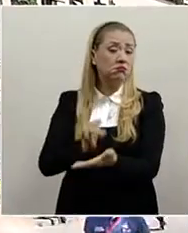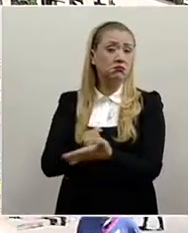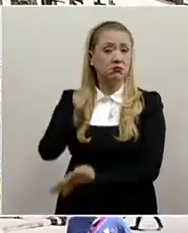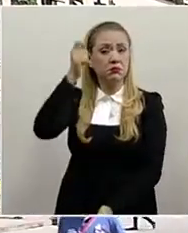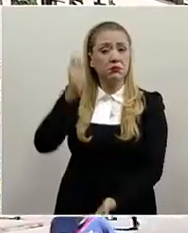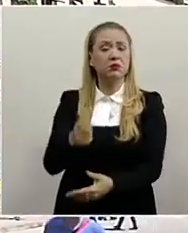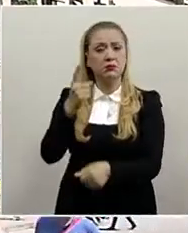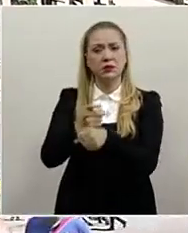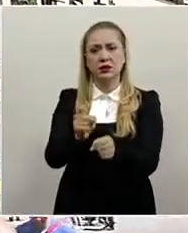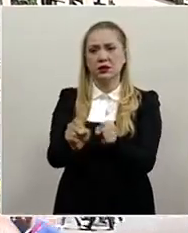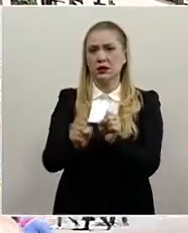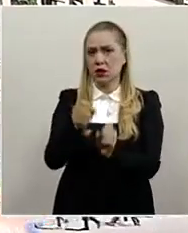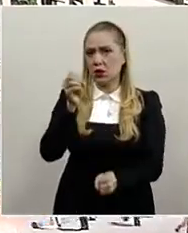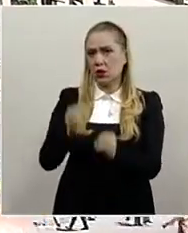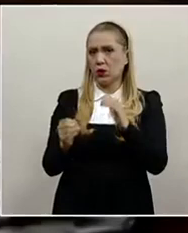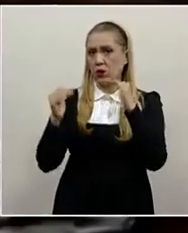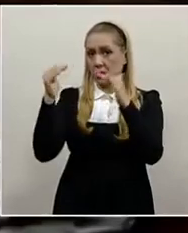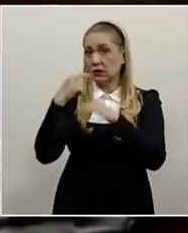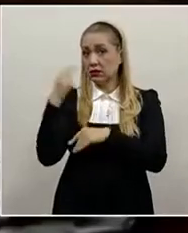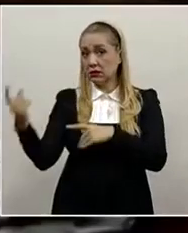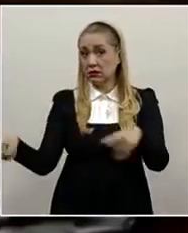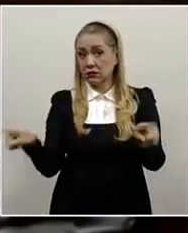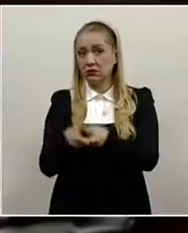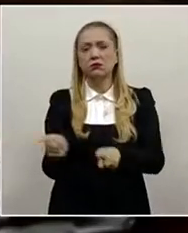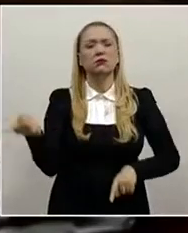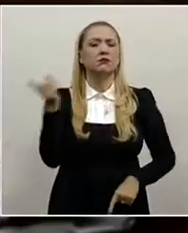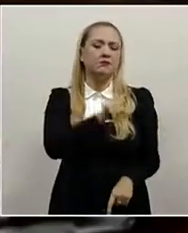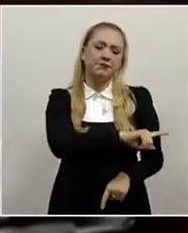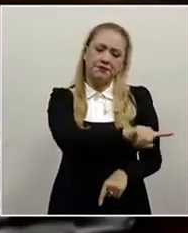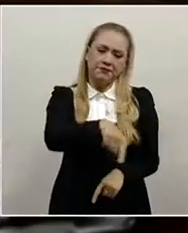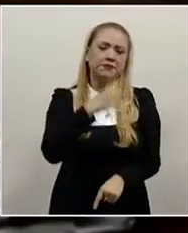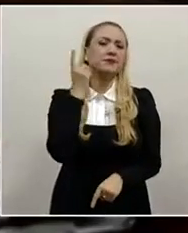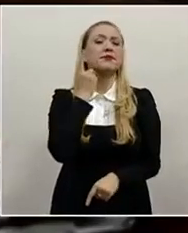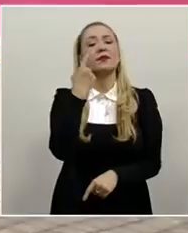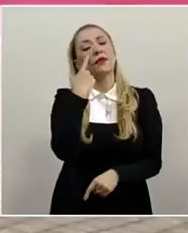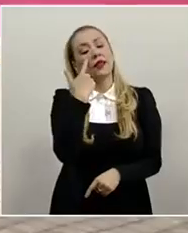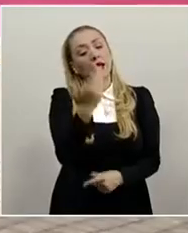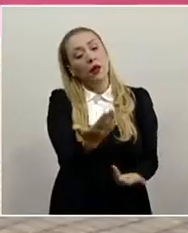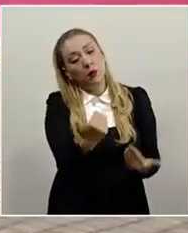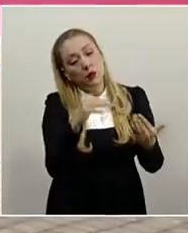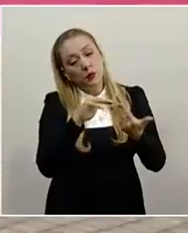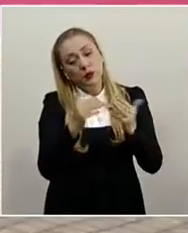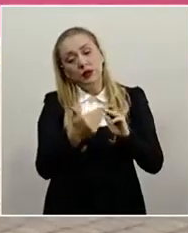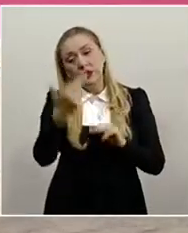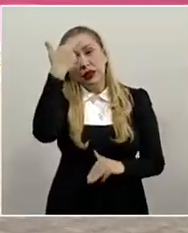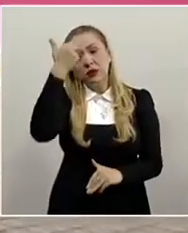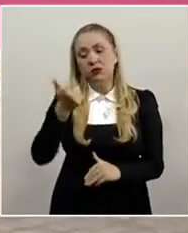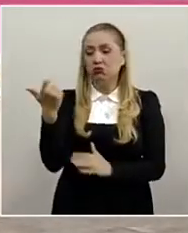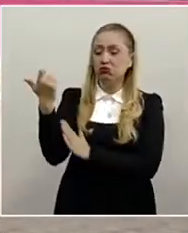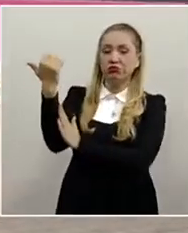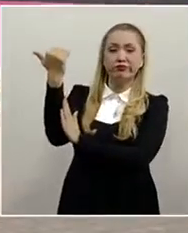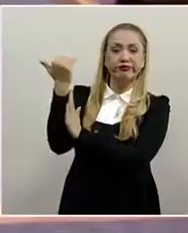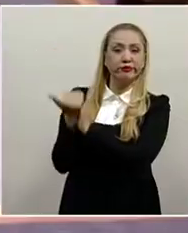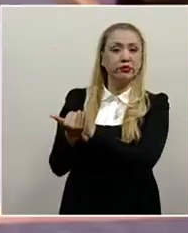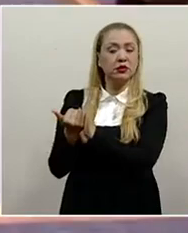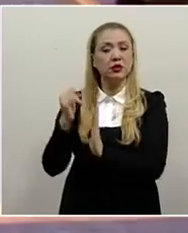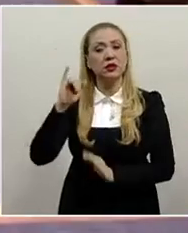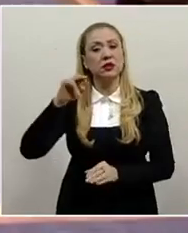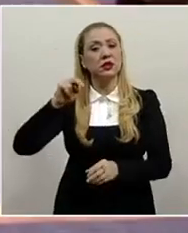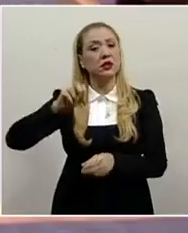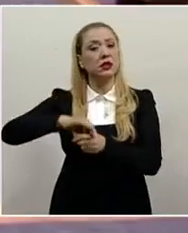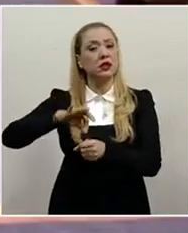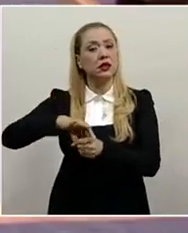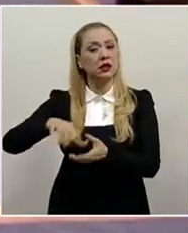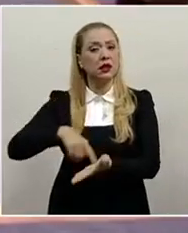por la primera sala de la suprema corte en la que ordenó a los diputados justificar el recorte aplicado al INE o bien autorizar una